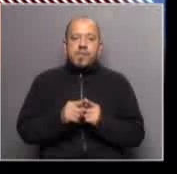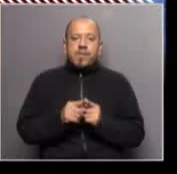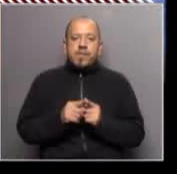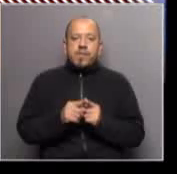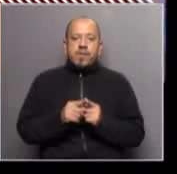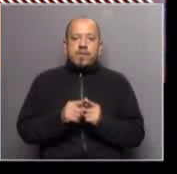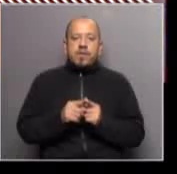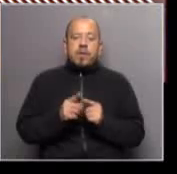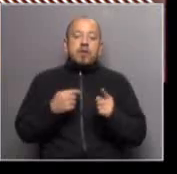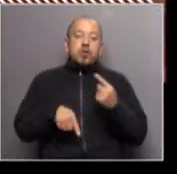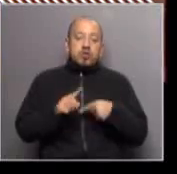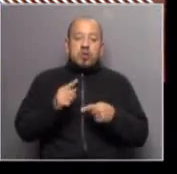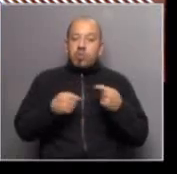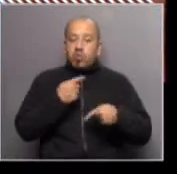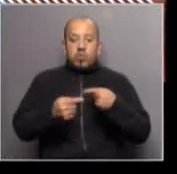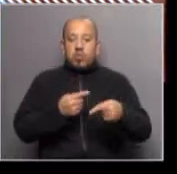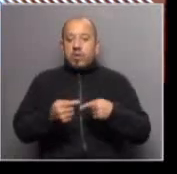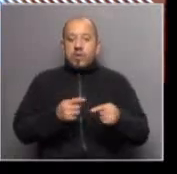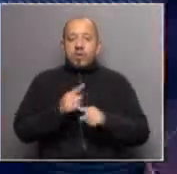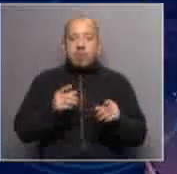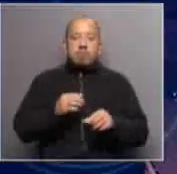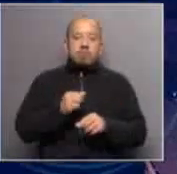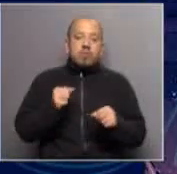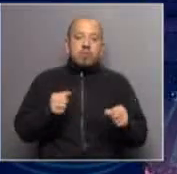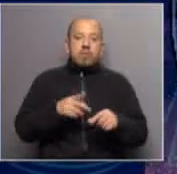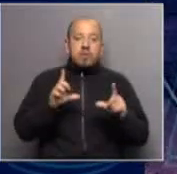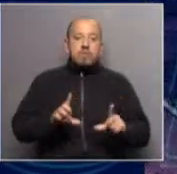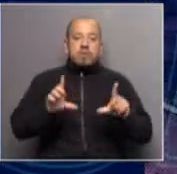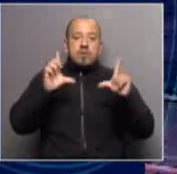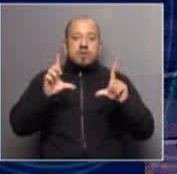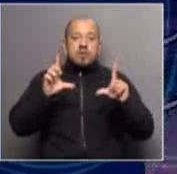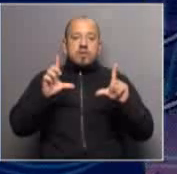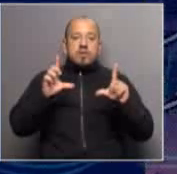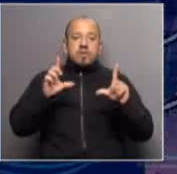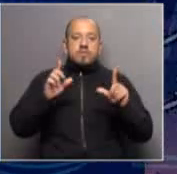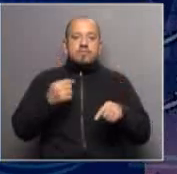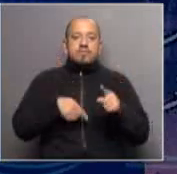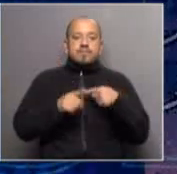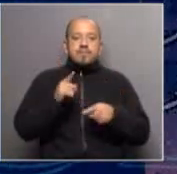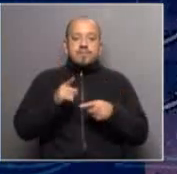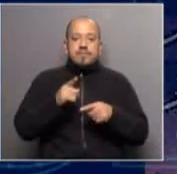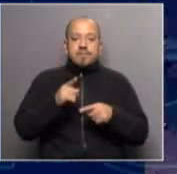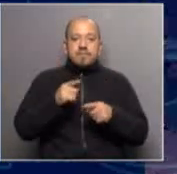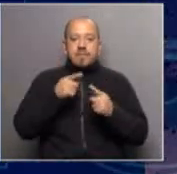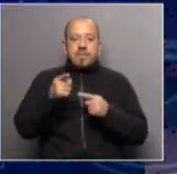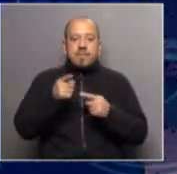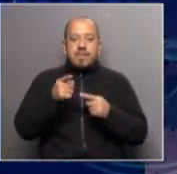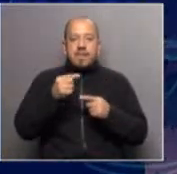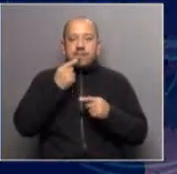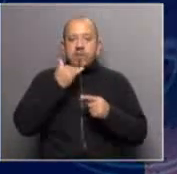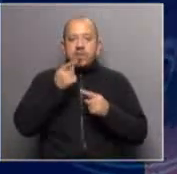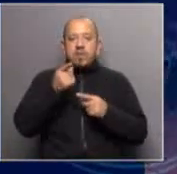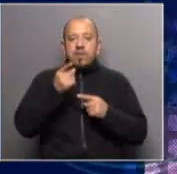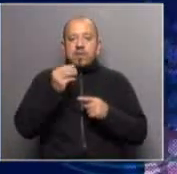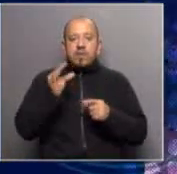había continuidad, podían aparecer personas que no iban a estar en la siguiente toma. Entonces les decían, ves, los que están atrás, por ejemplo, todo